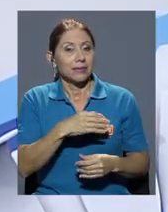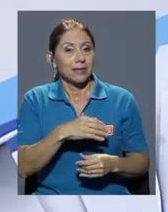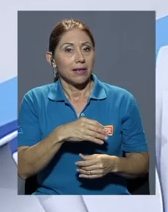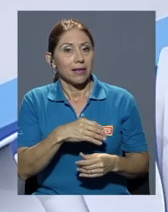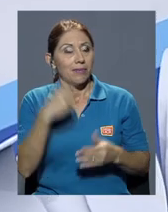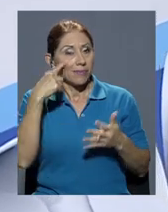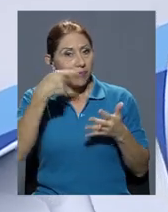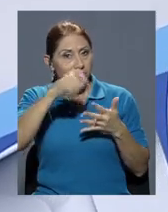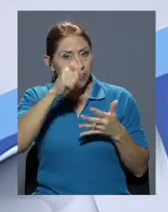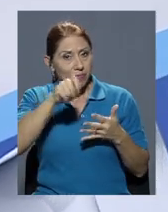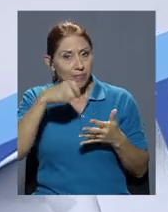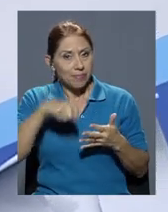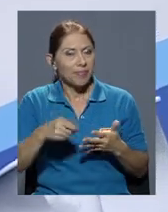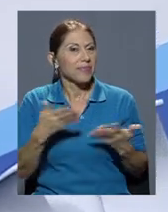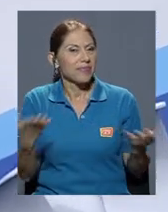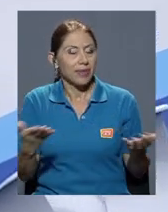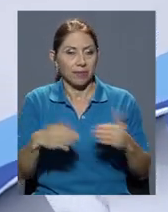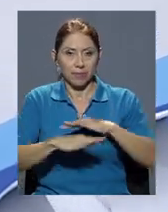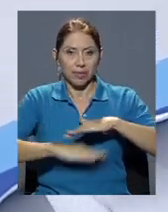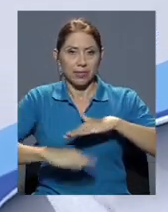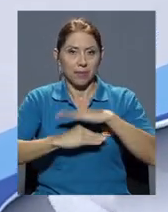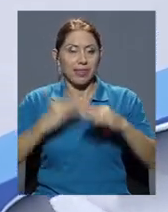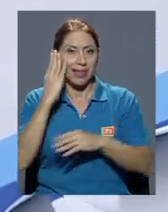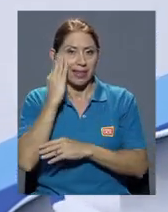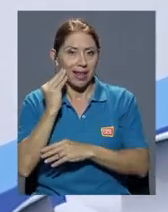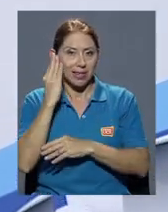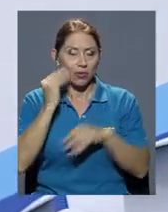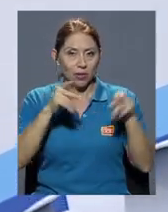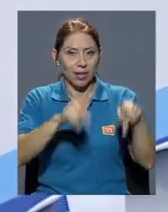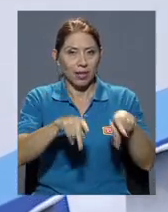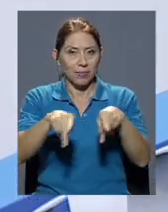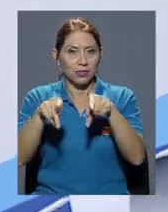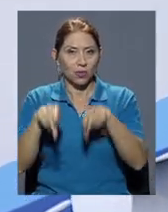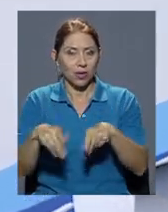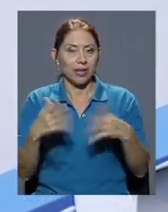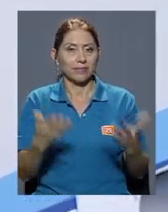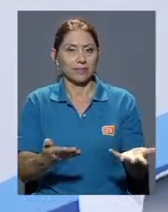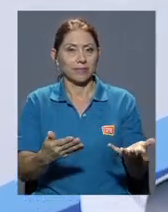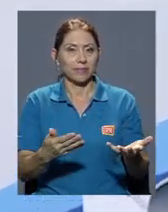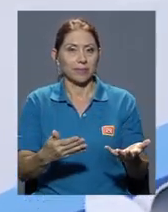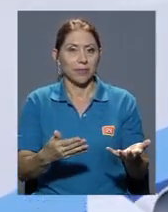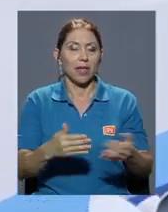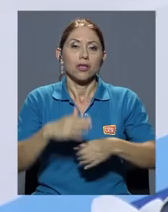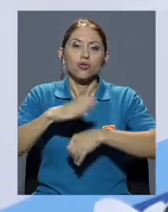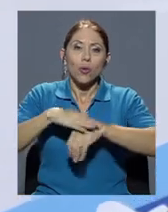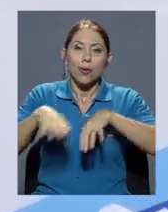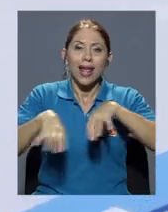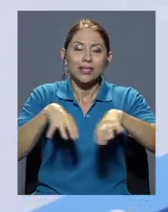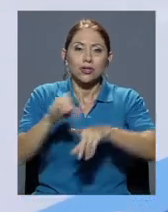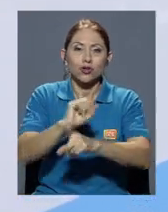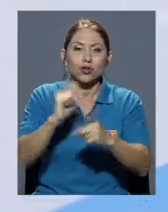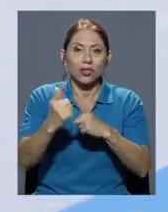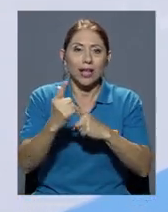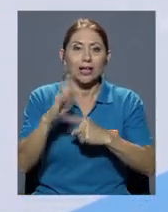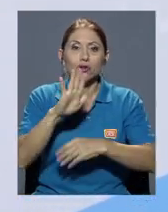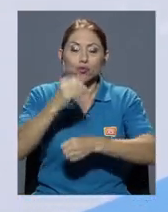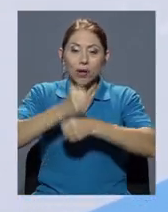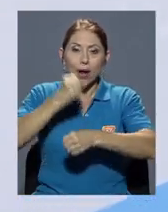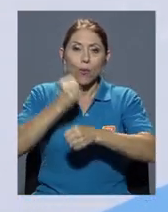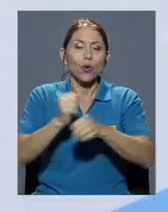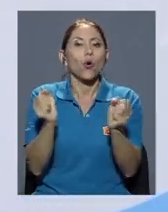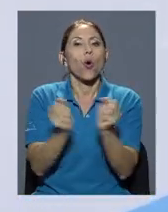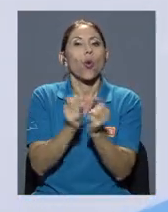básicamente la trayectoria que tiene la persona sobre la acción social sobre la labor que ha hecho desde algún